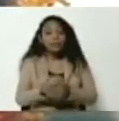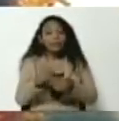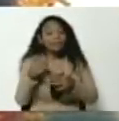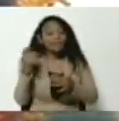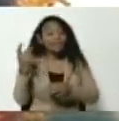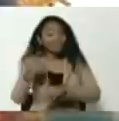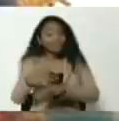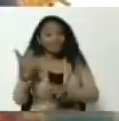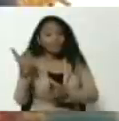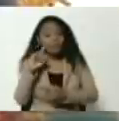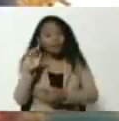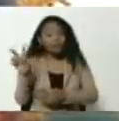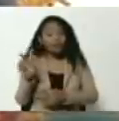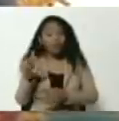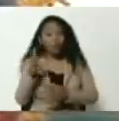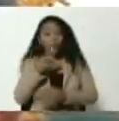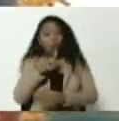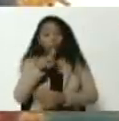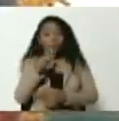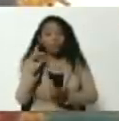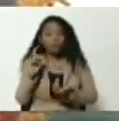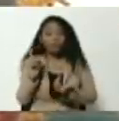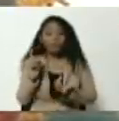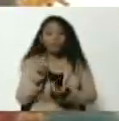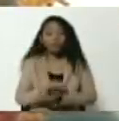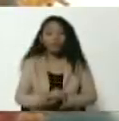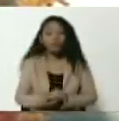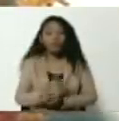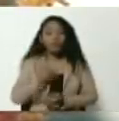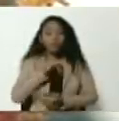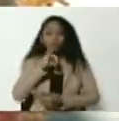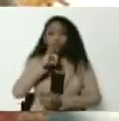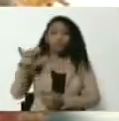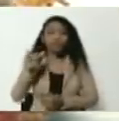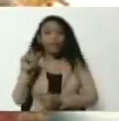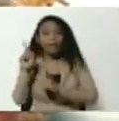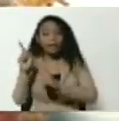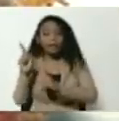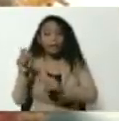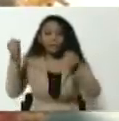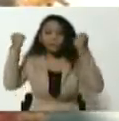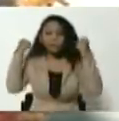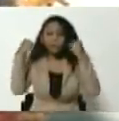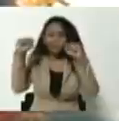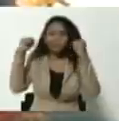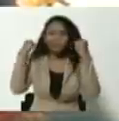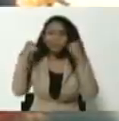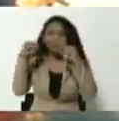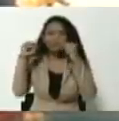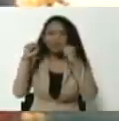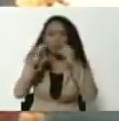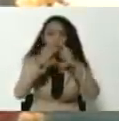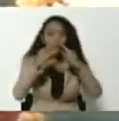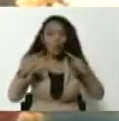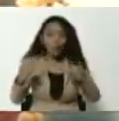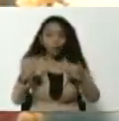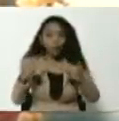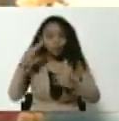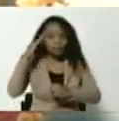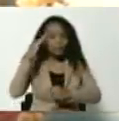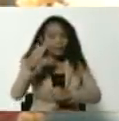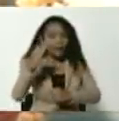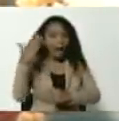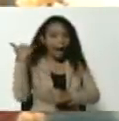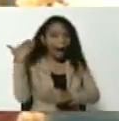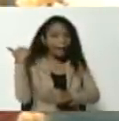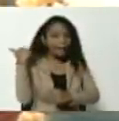de frustración. Nosotros denunciamos que se estaban entrenando campamentos paramilitares